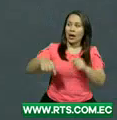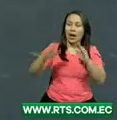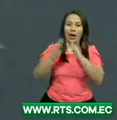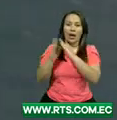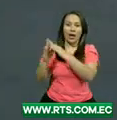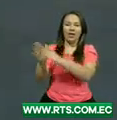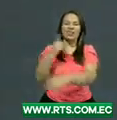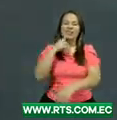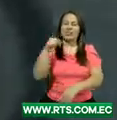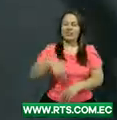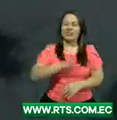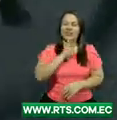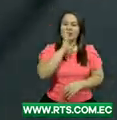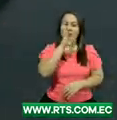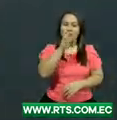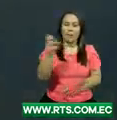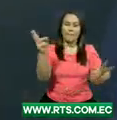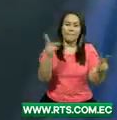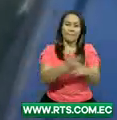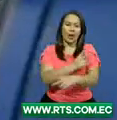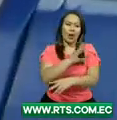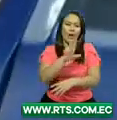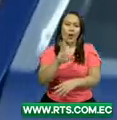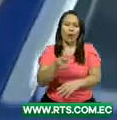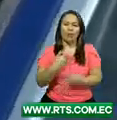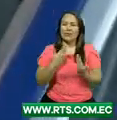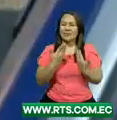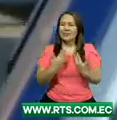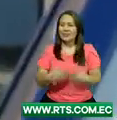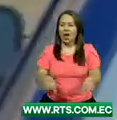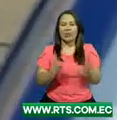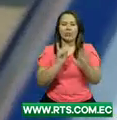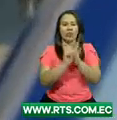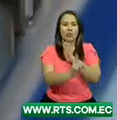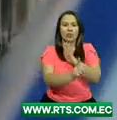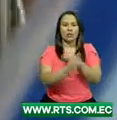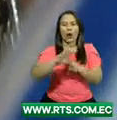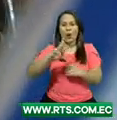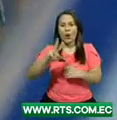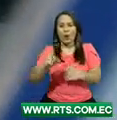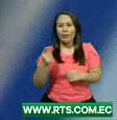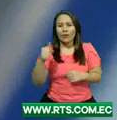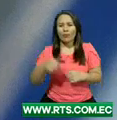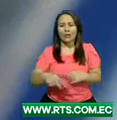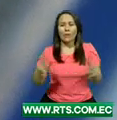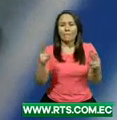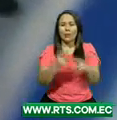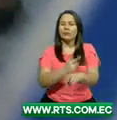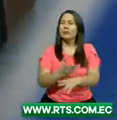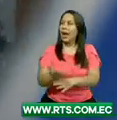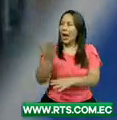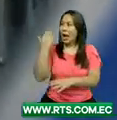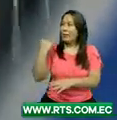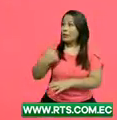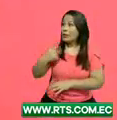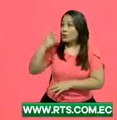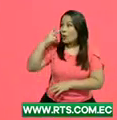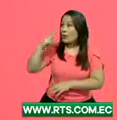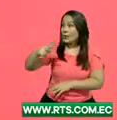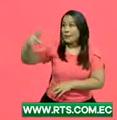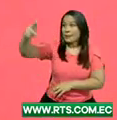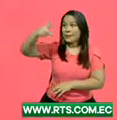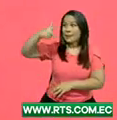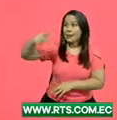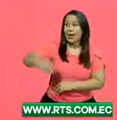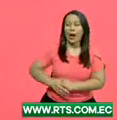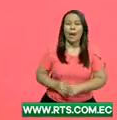constantes y registrados además de denunciados por ejemplo un vídeo en donde habían dos